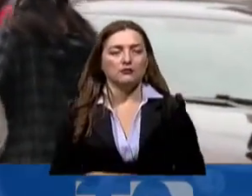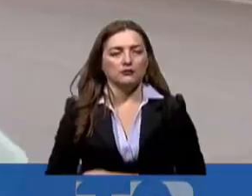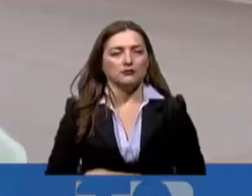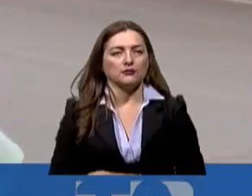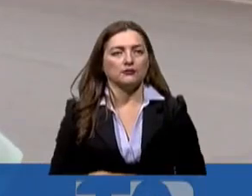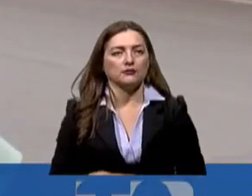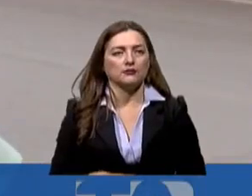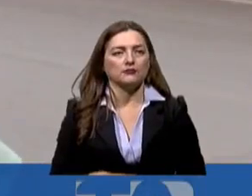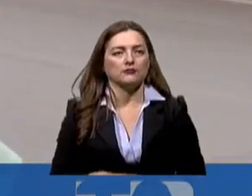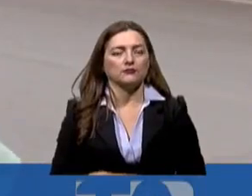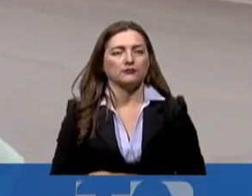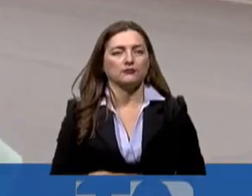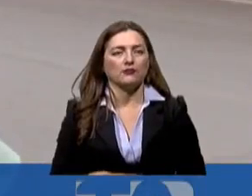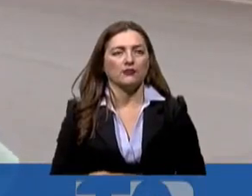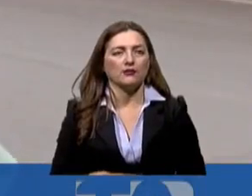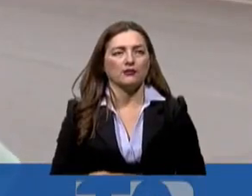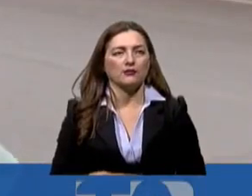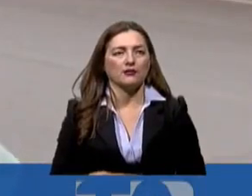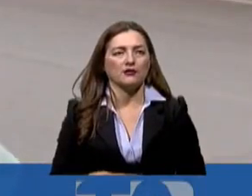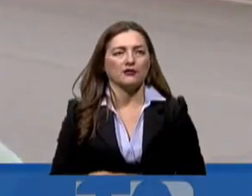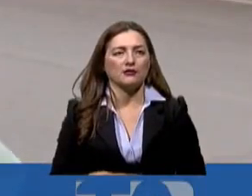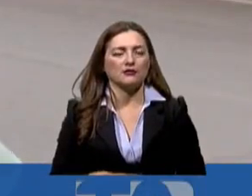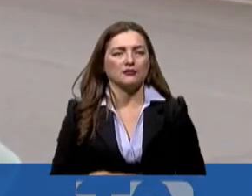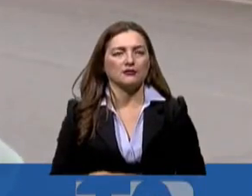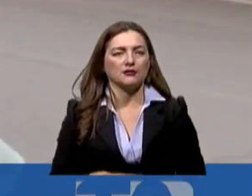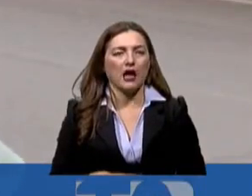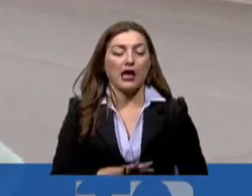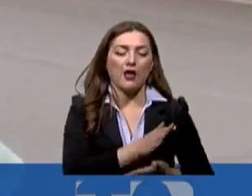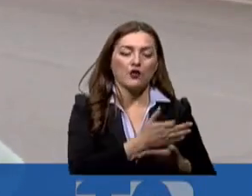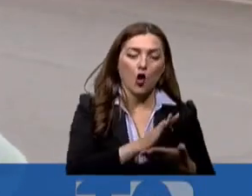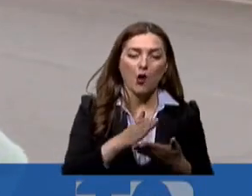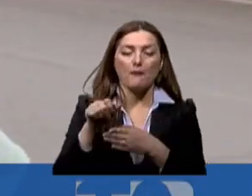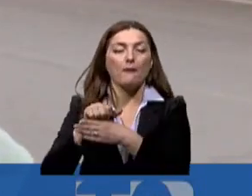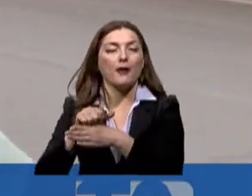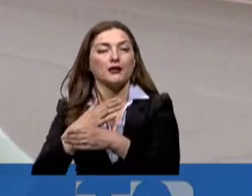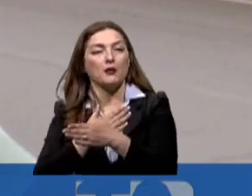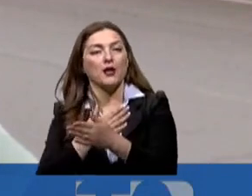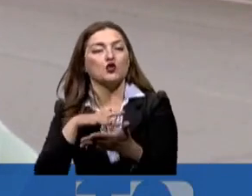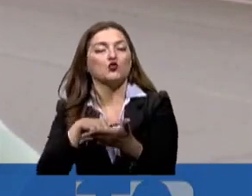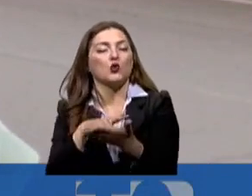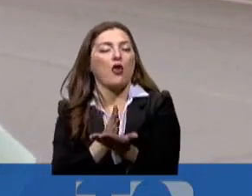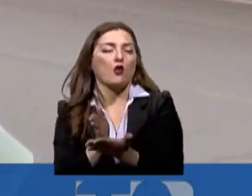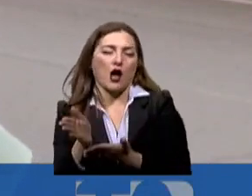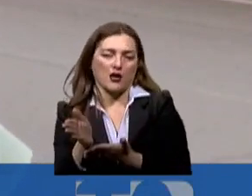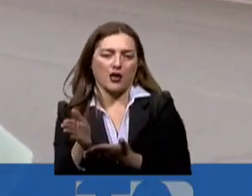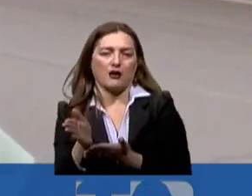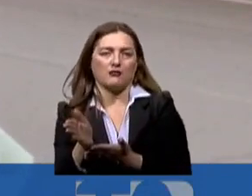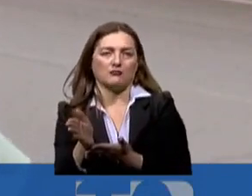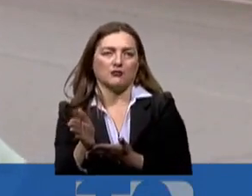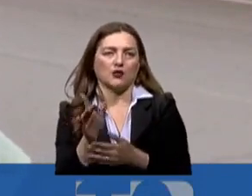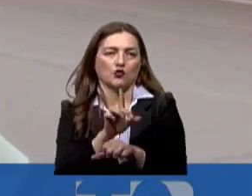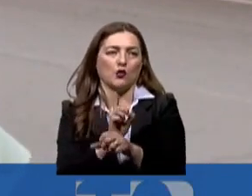estrategia. Justamente suma bastante a la parte teórica y práctica de nuestra carrera, ya que nosotros debemos